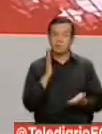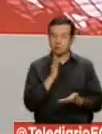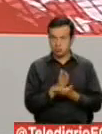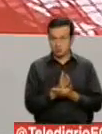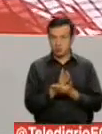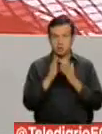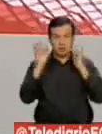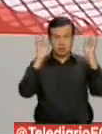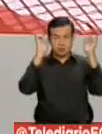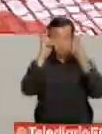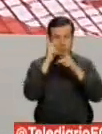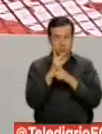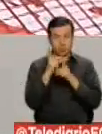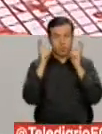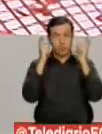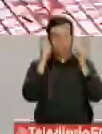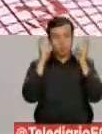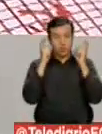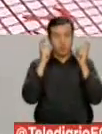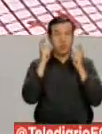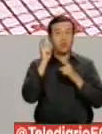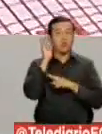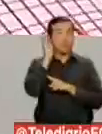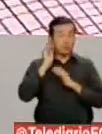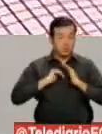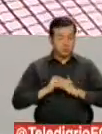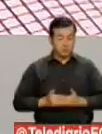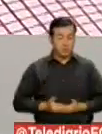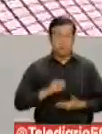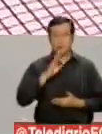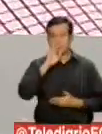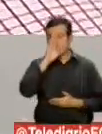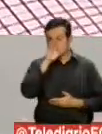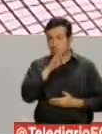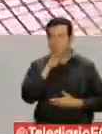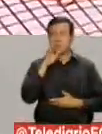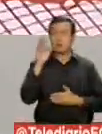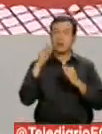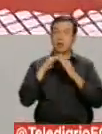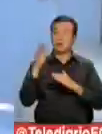de prevención. Los controles médicos a mujeres embarazadas se realizan también a domicilio.